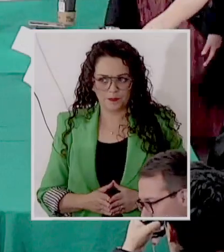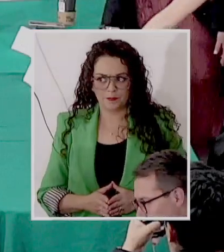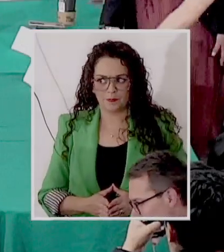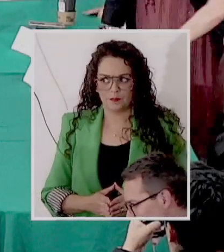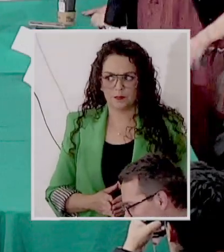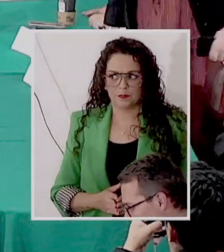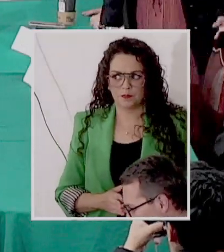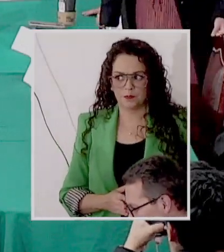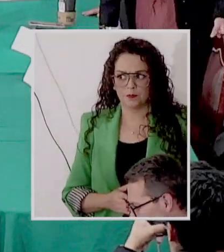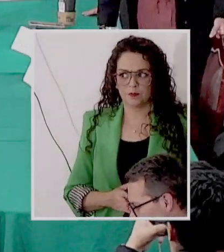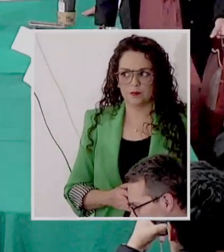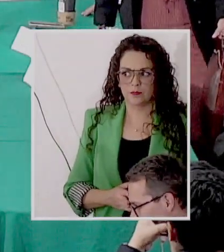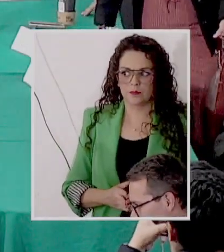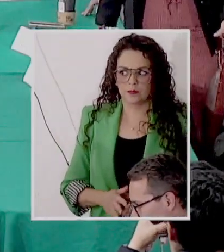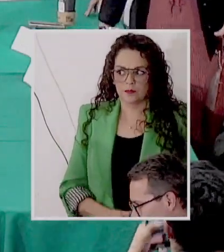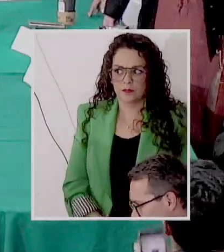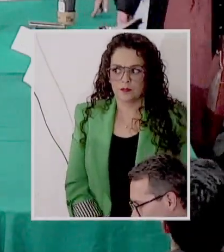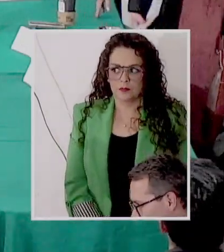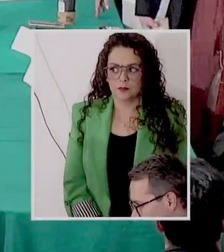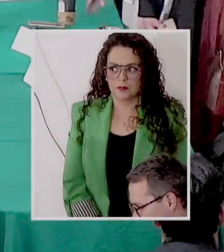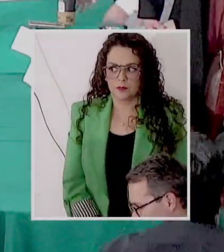O sea, así se quedan las 24 horas antes.